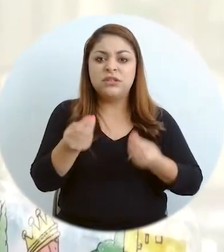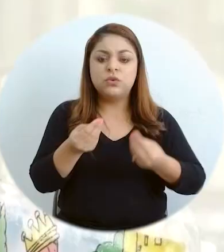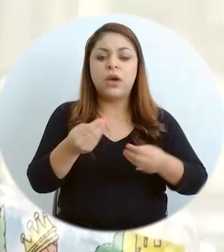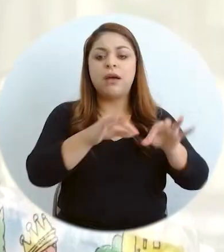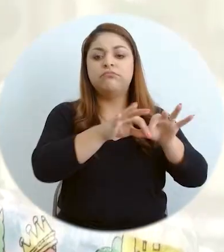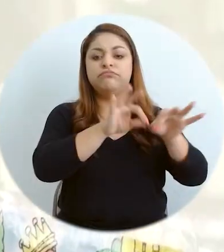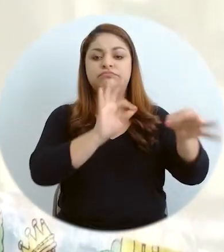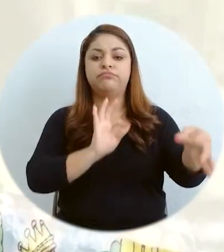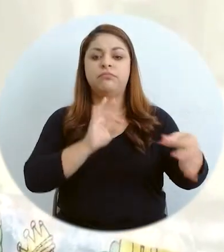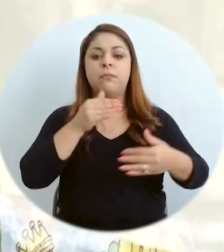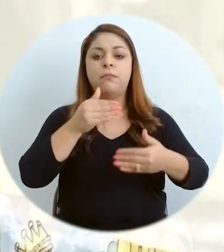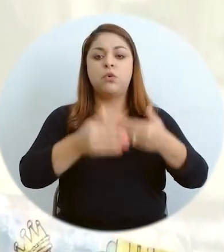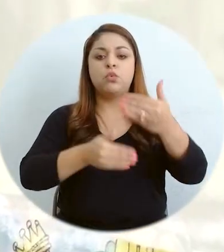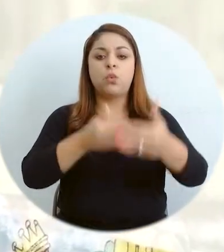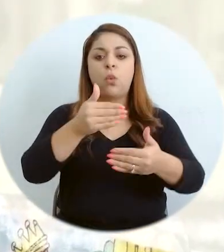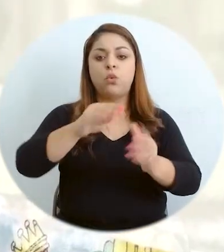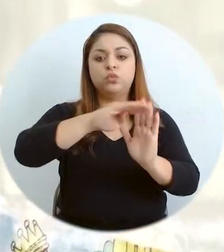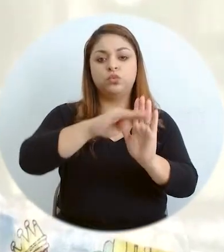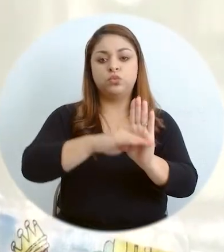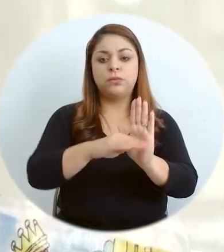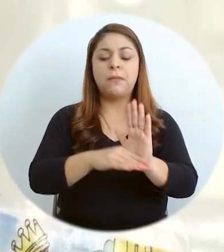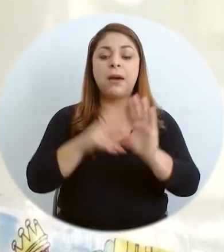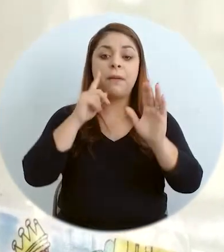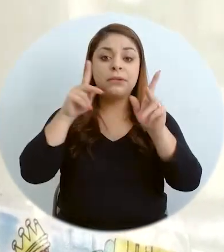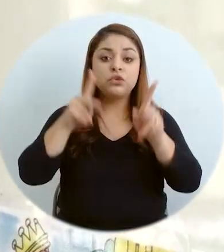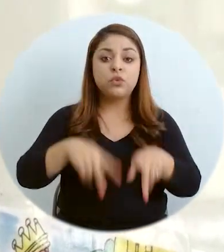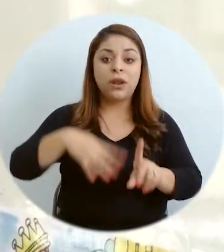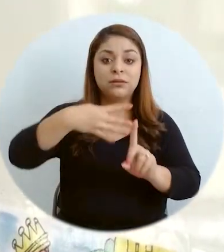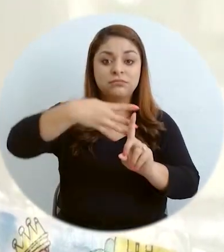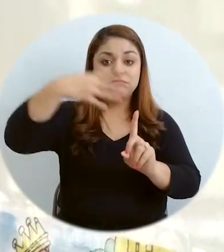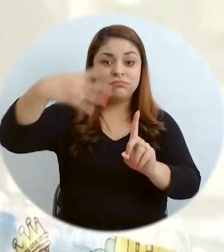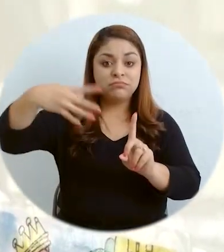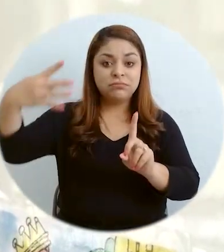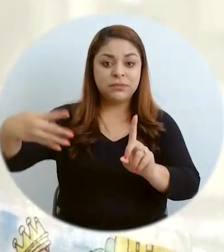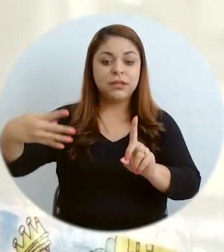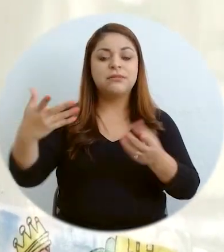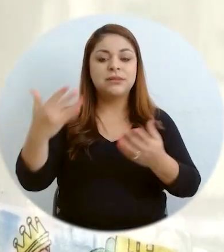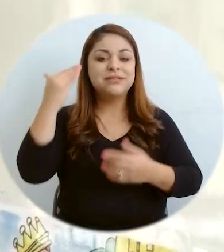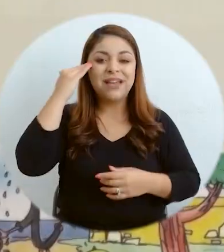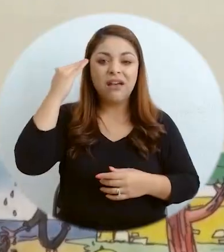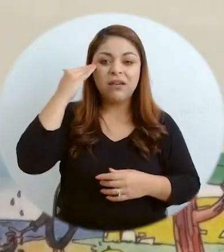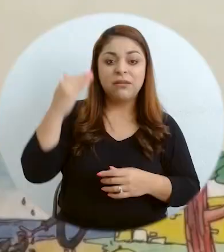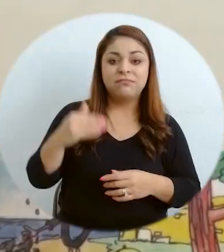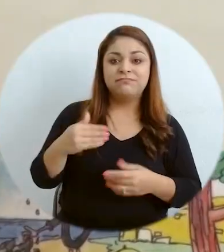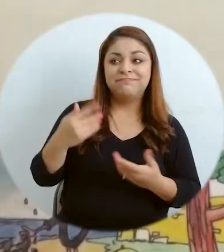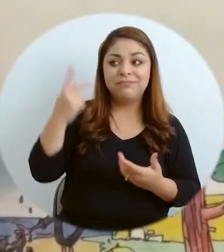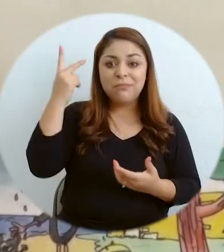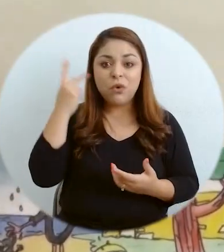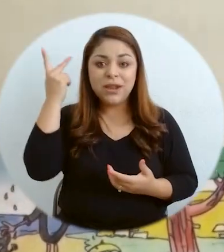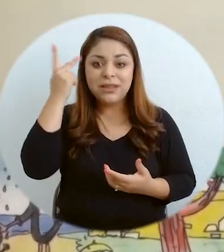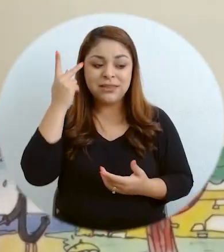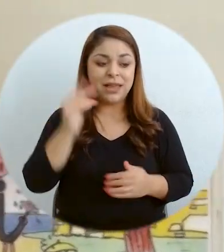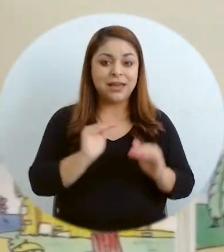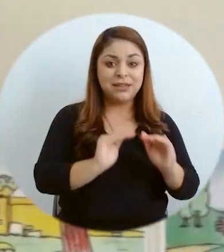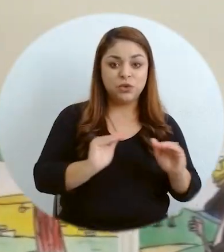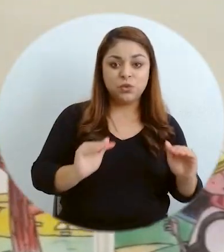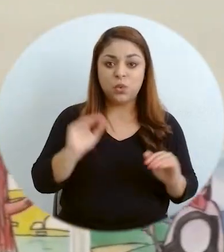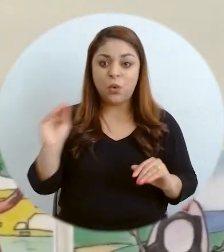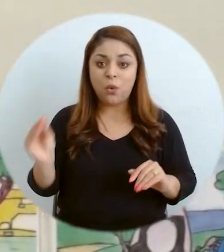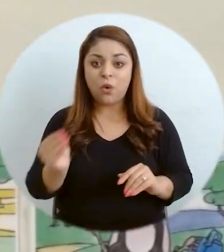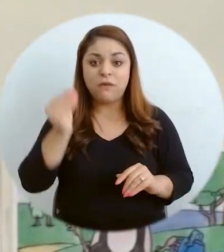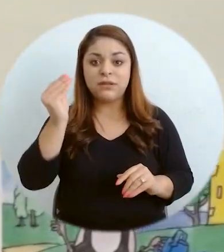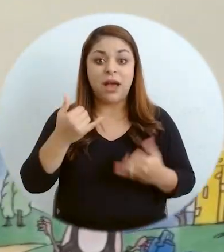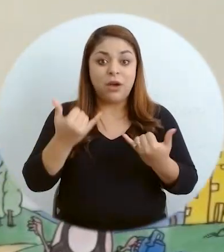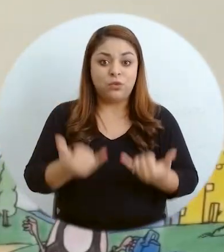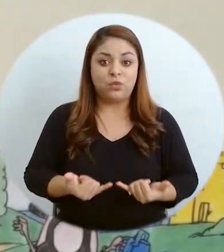por ejemplo, para las personas LGTBIQ+, cuando sabemos y la política de la niñez y la adolescencia actual